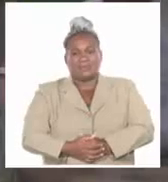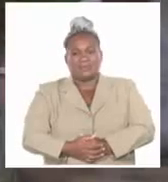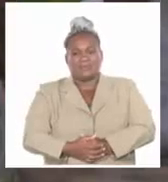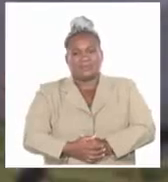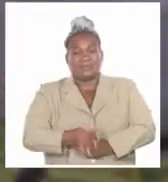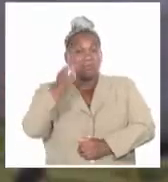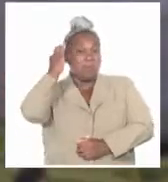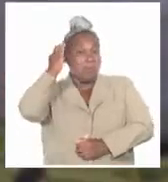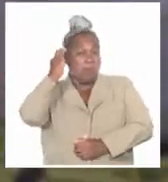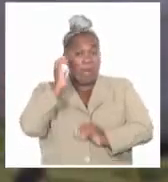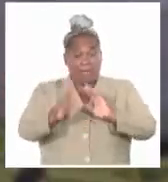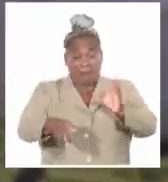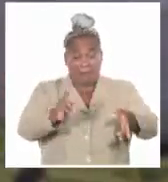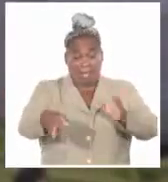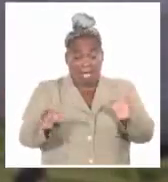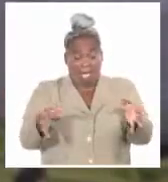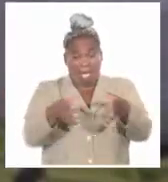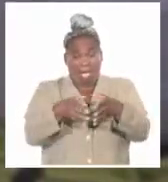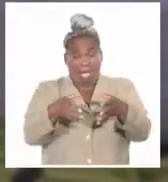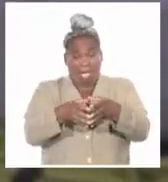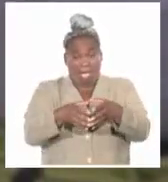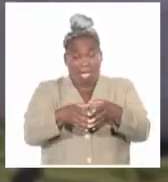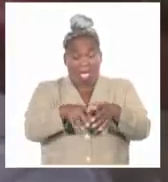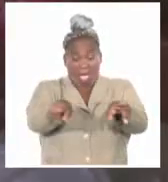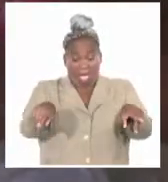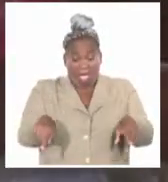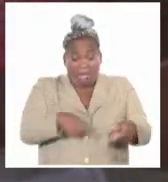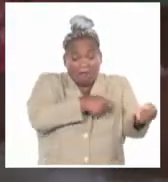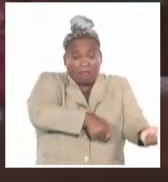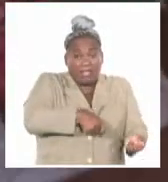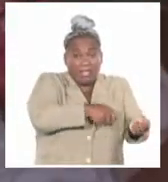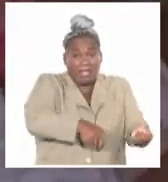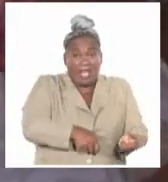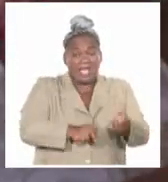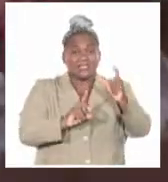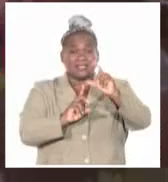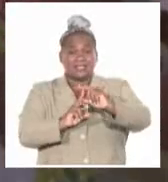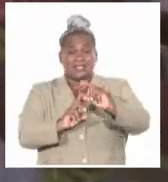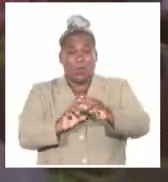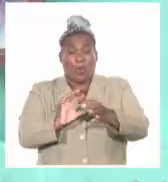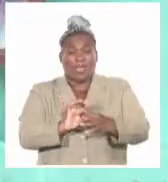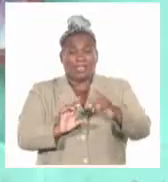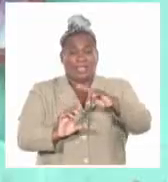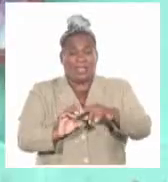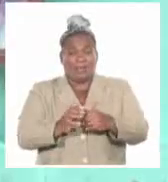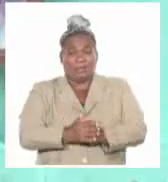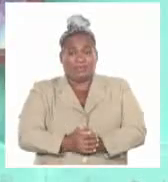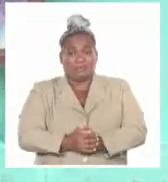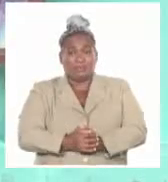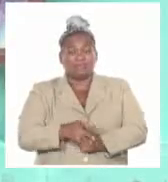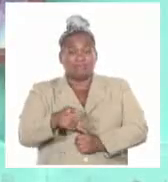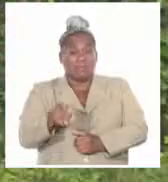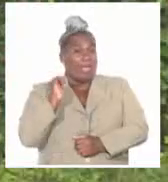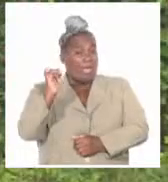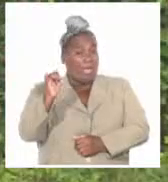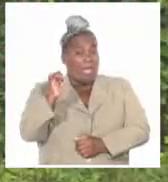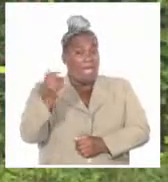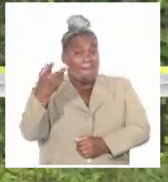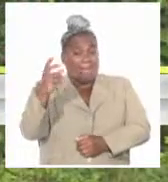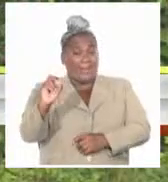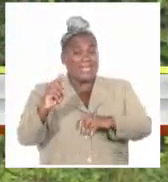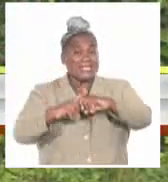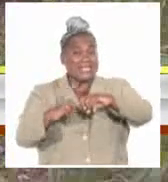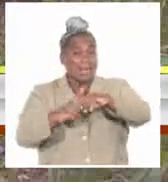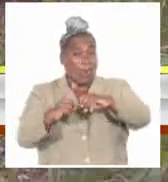Esta mujer dirige al colectivo de la finca de autoconsumo de la Central de Trabajadores de Cuba en Guantánamo, distante a unos 20 kilómetros de la capital